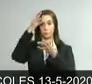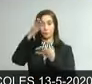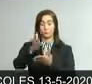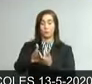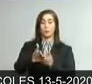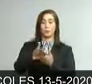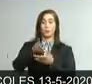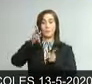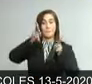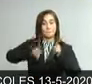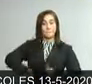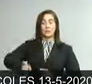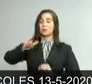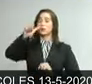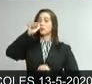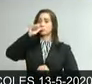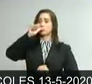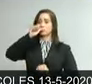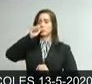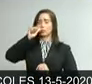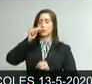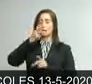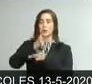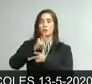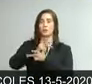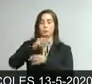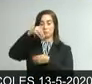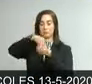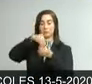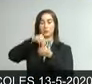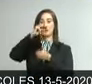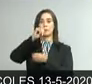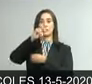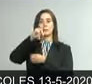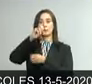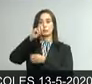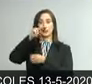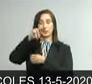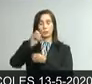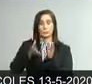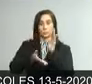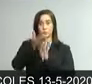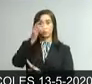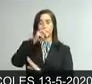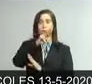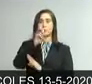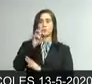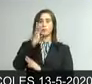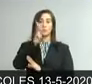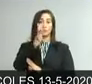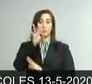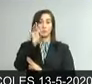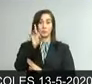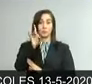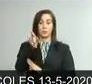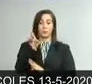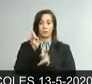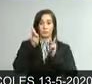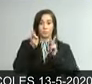metanol asciende a 278, y dentro de los cuales